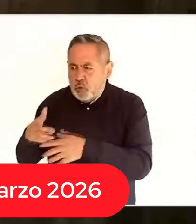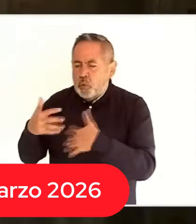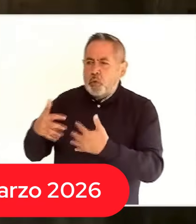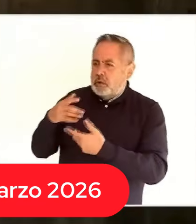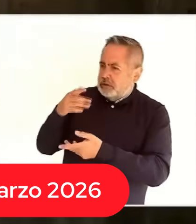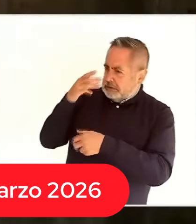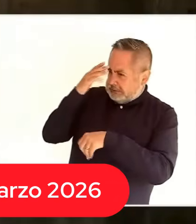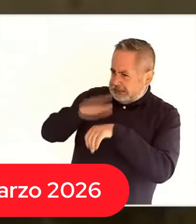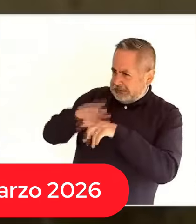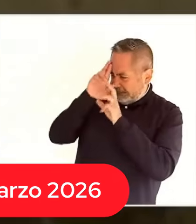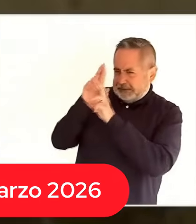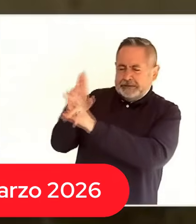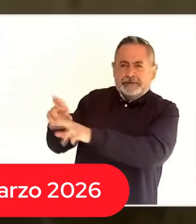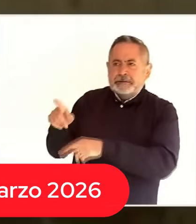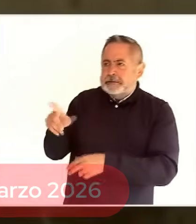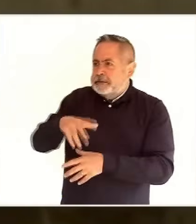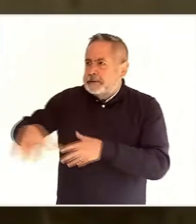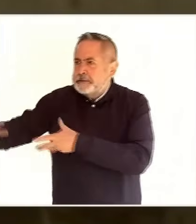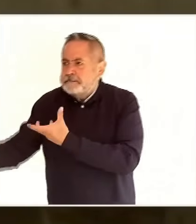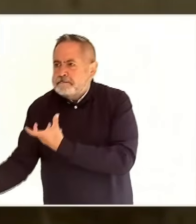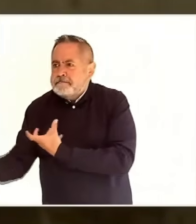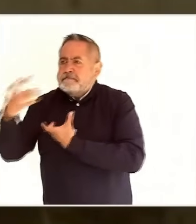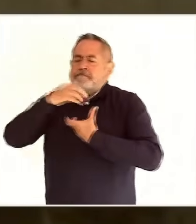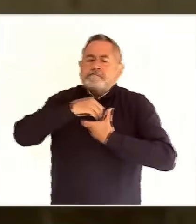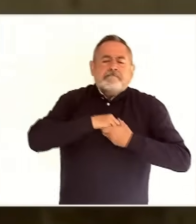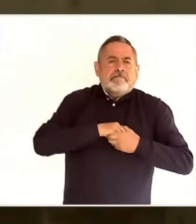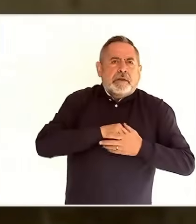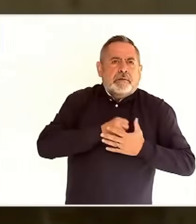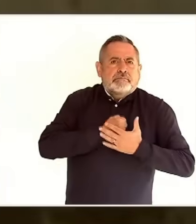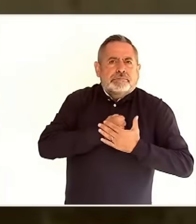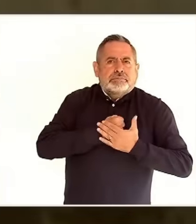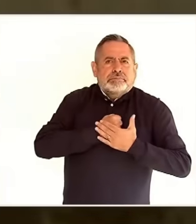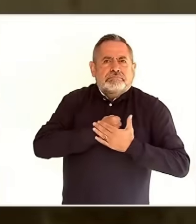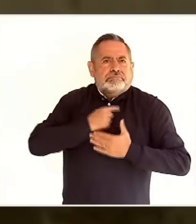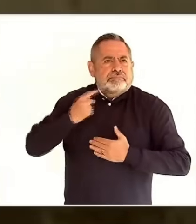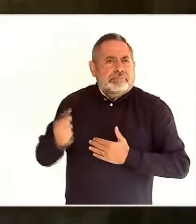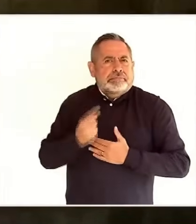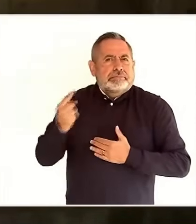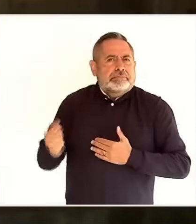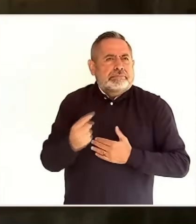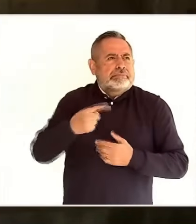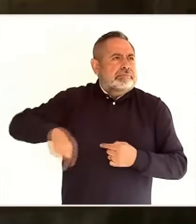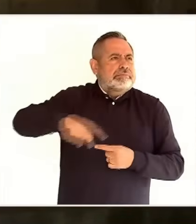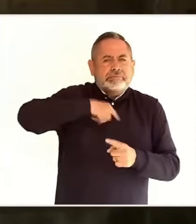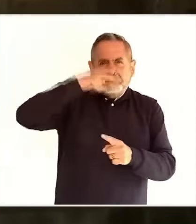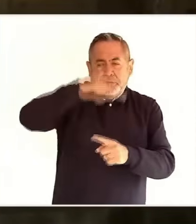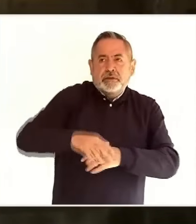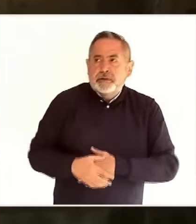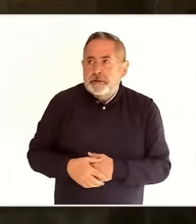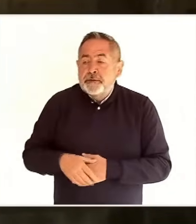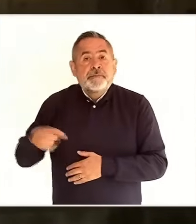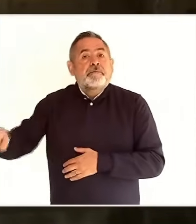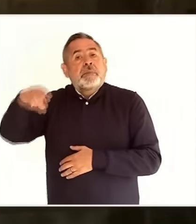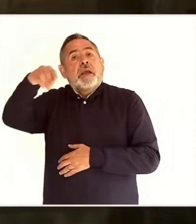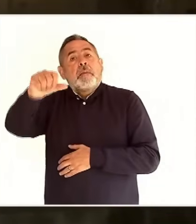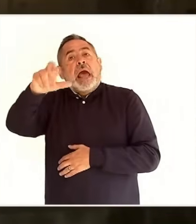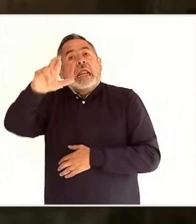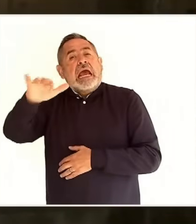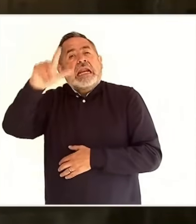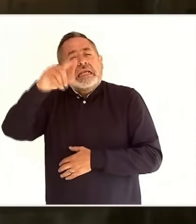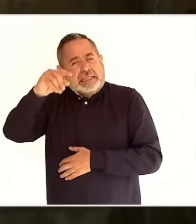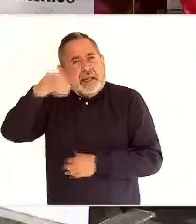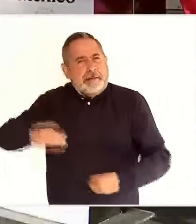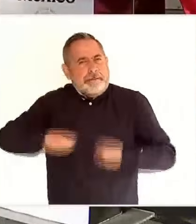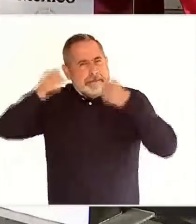memoria, late el corazón eterno de la nación. ¡Que viva Margarita